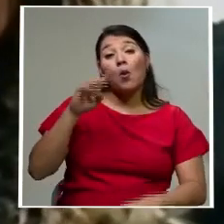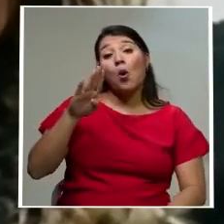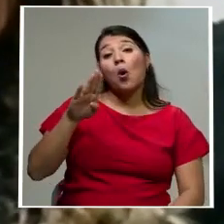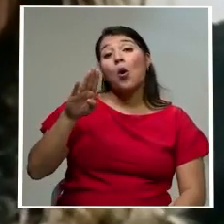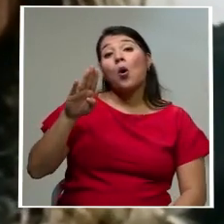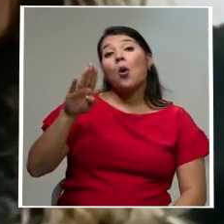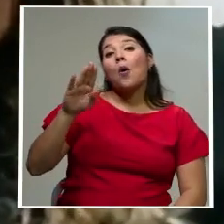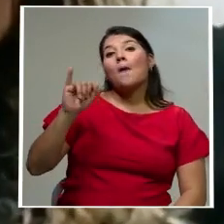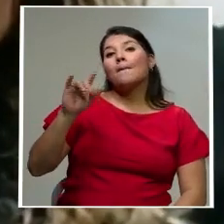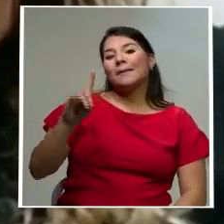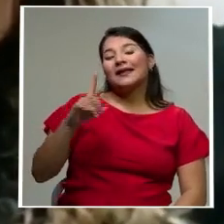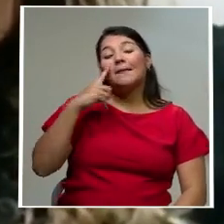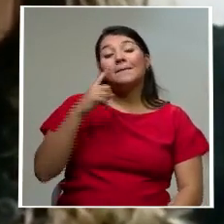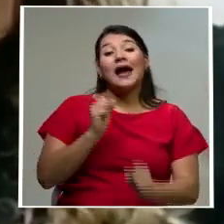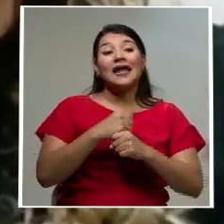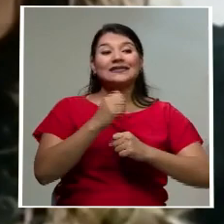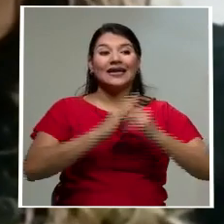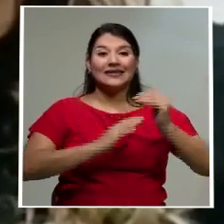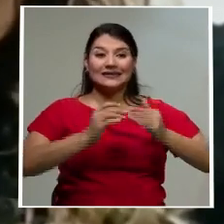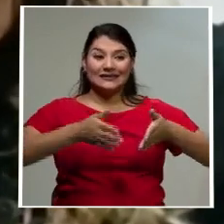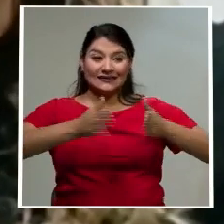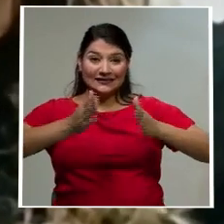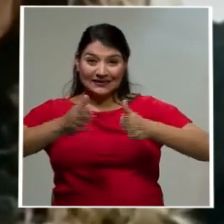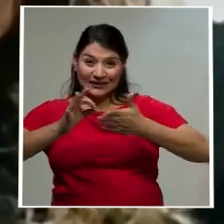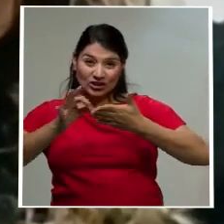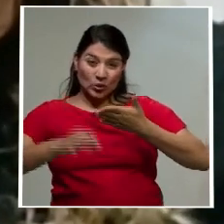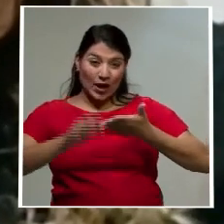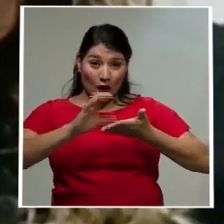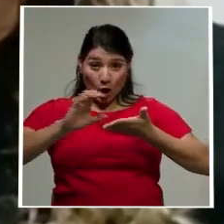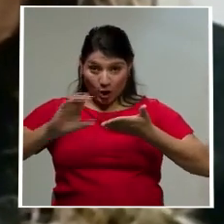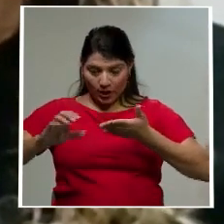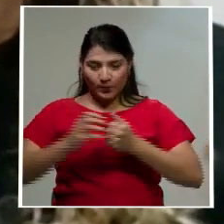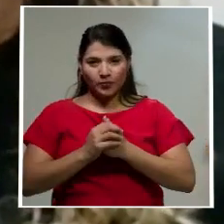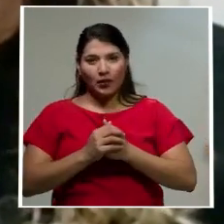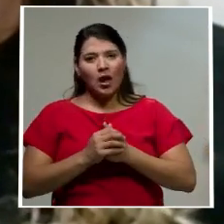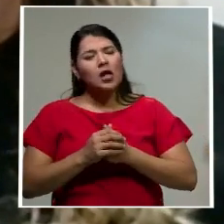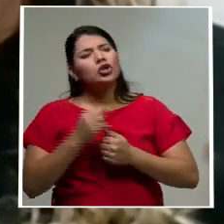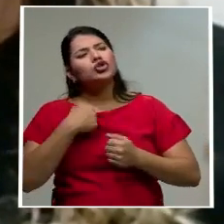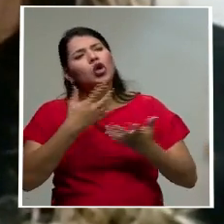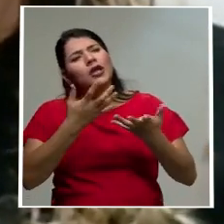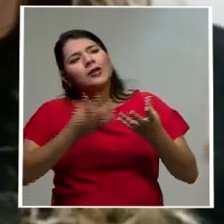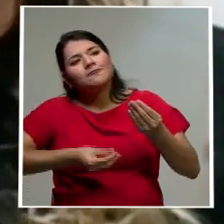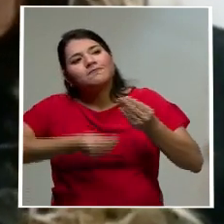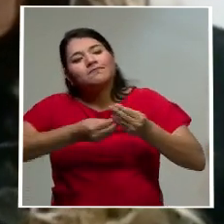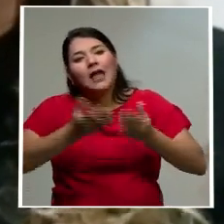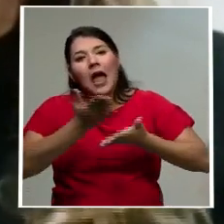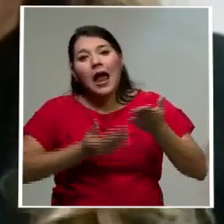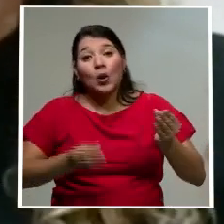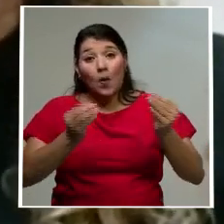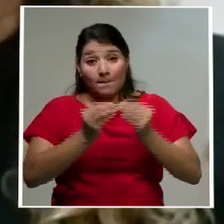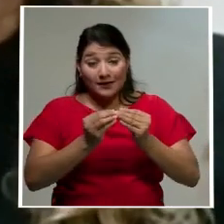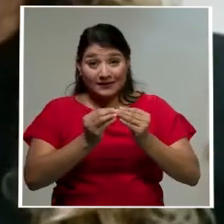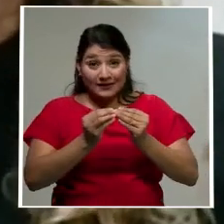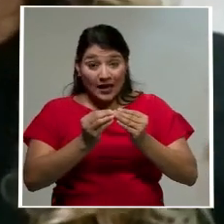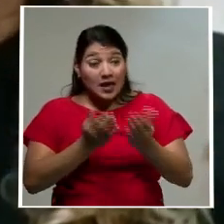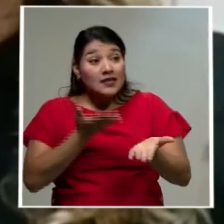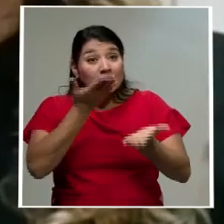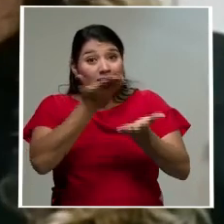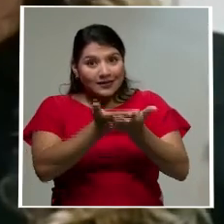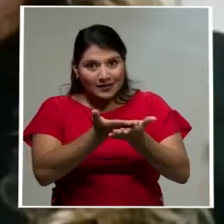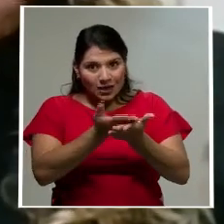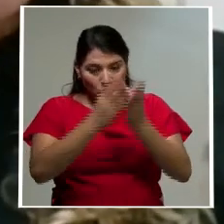construir infraestructura educativa. Le aporto un dato, diputada. Un informe de la auditoría del MEP